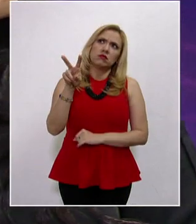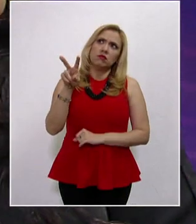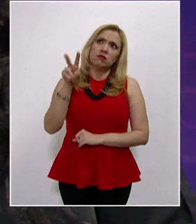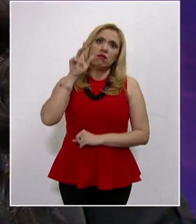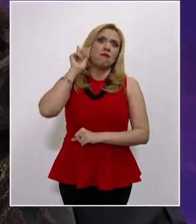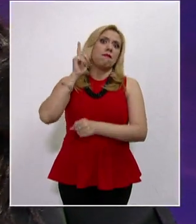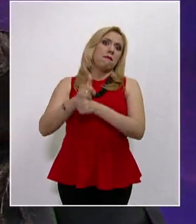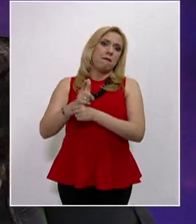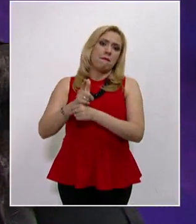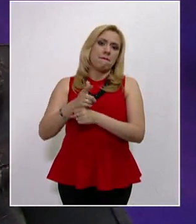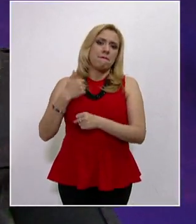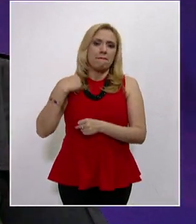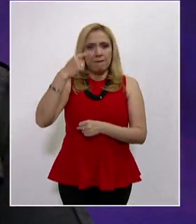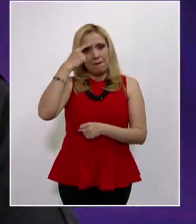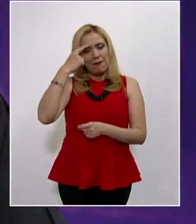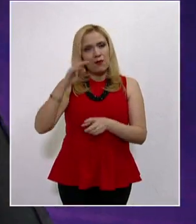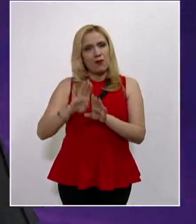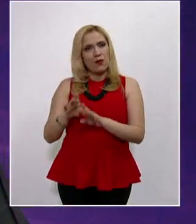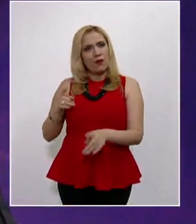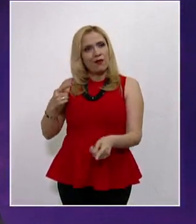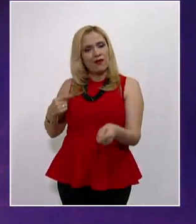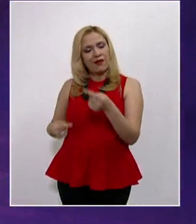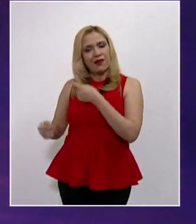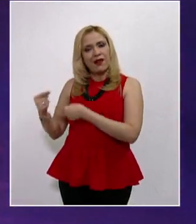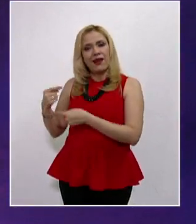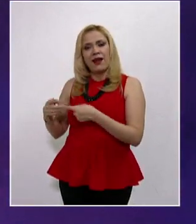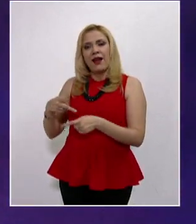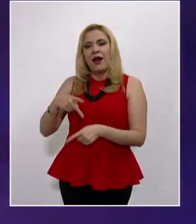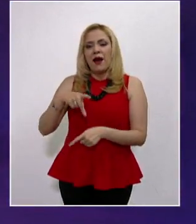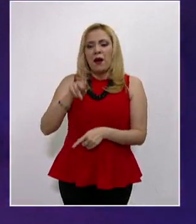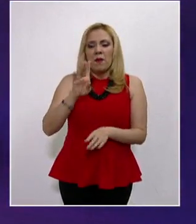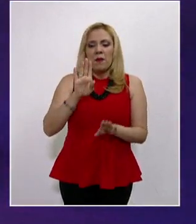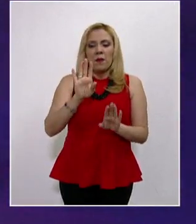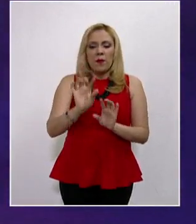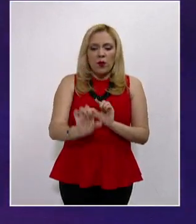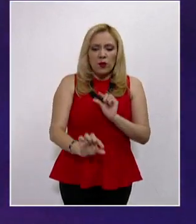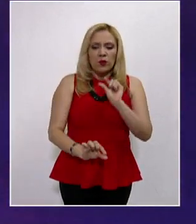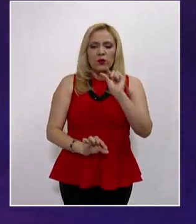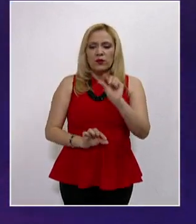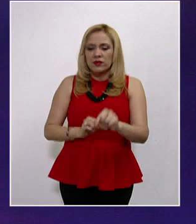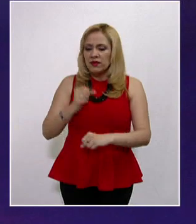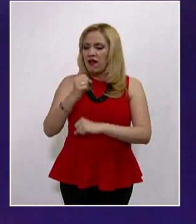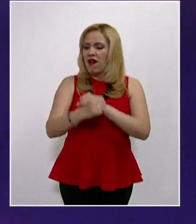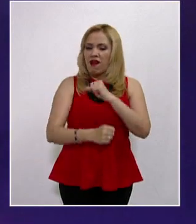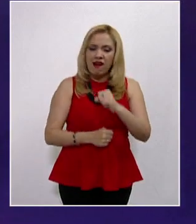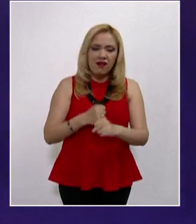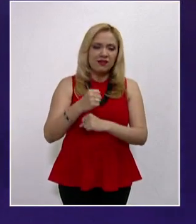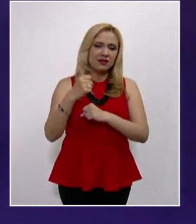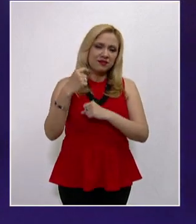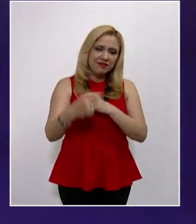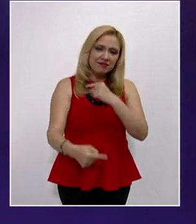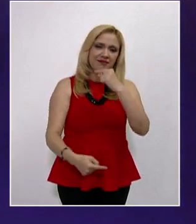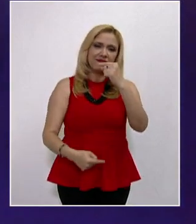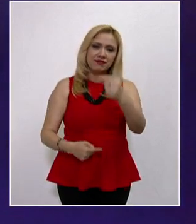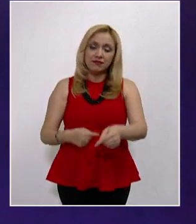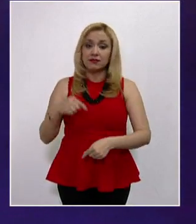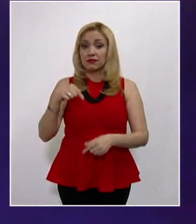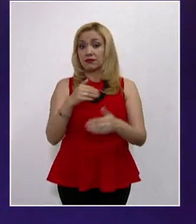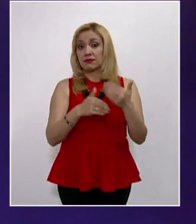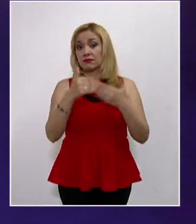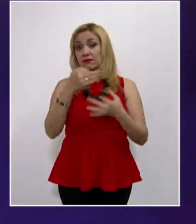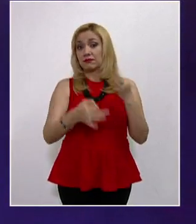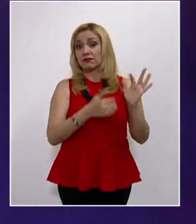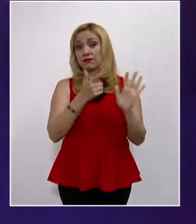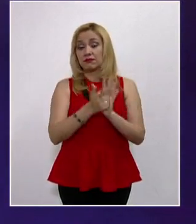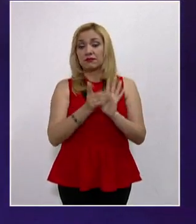esto me parece una regresión porque es un problema en el que hemos ido pendularmente durante muchos años. La Suprema Corte había abordado